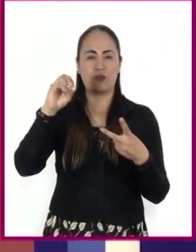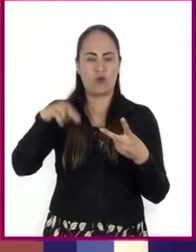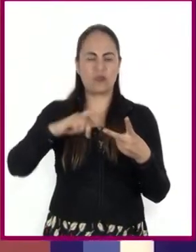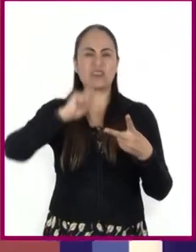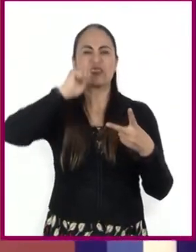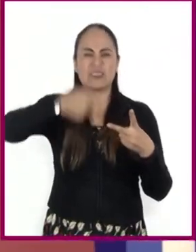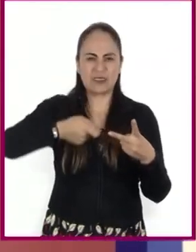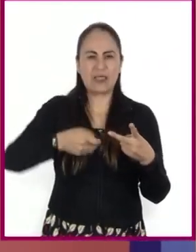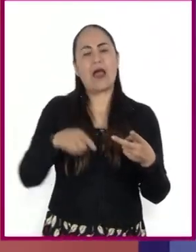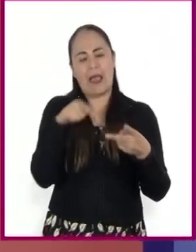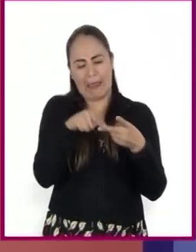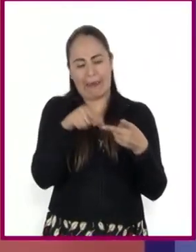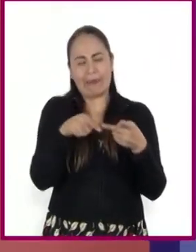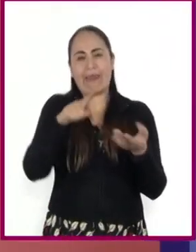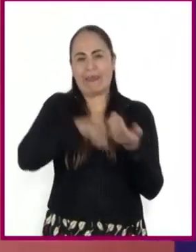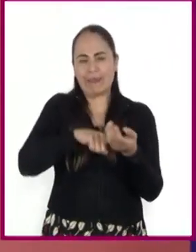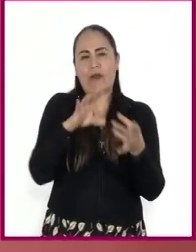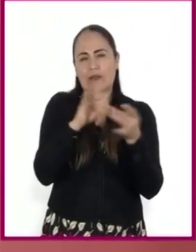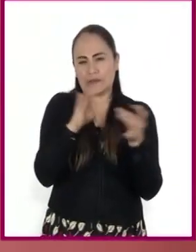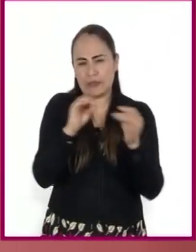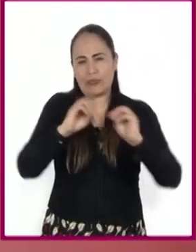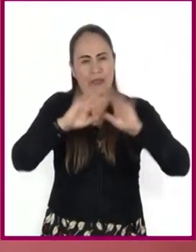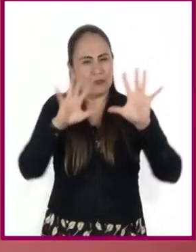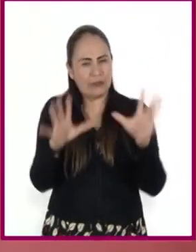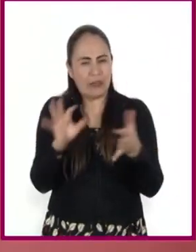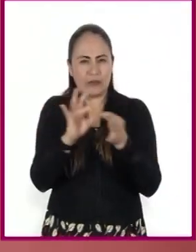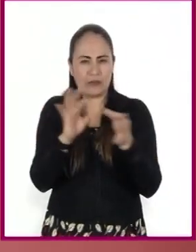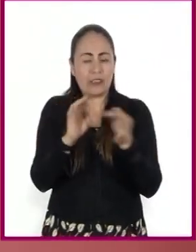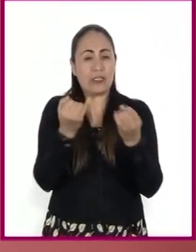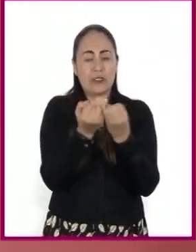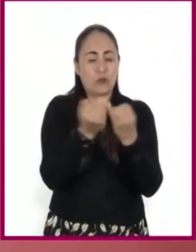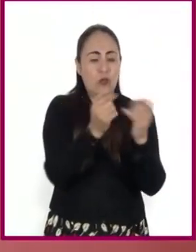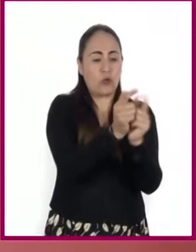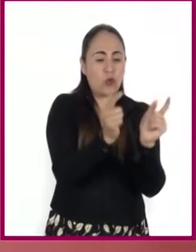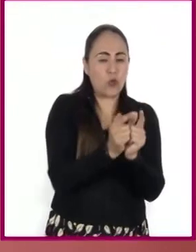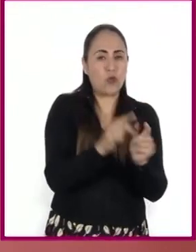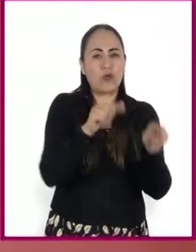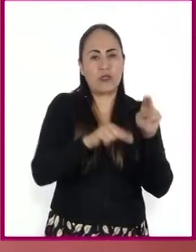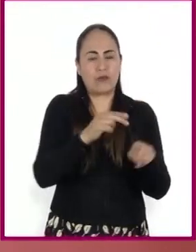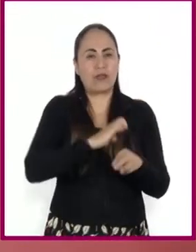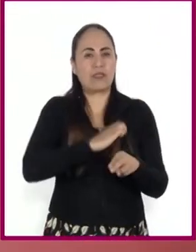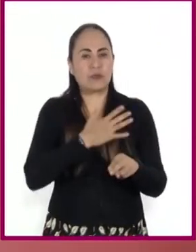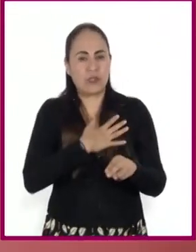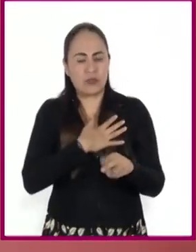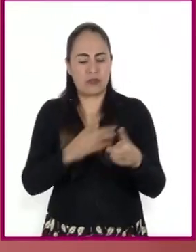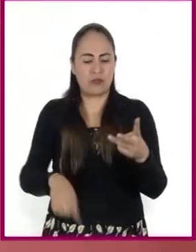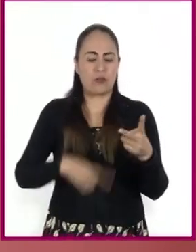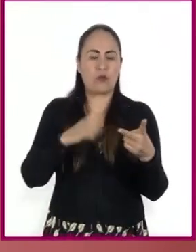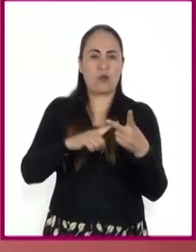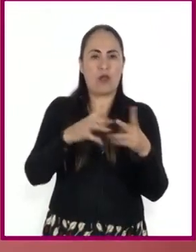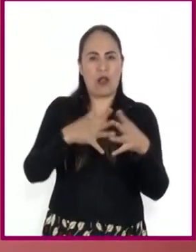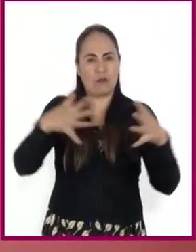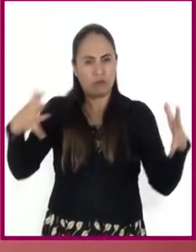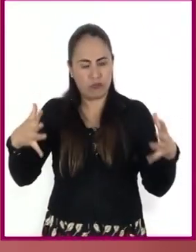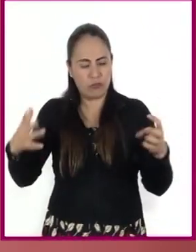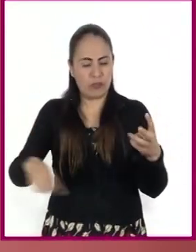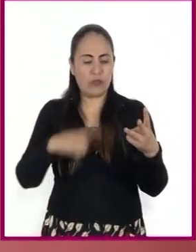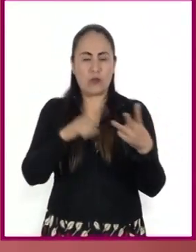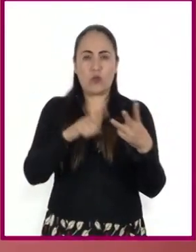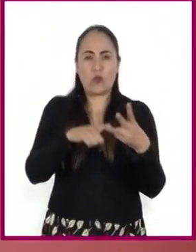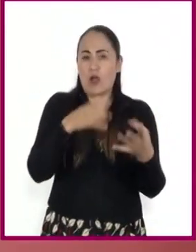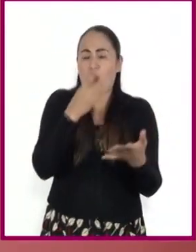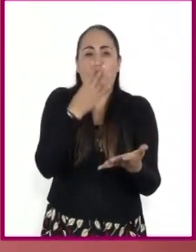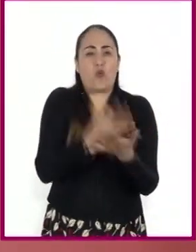el concepto y que debe enunciar la categoría gramatical, la categoría general y la diferencia específica